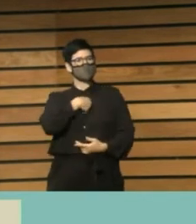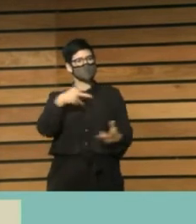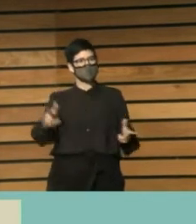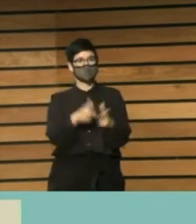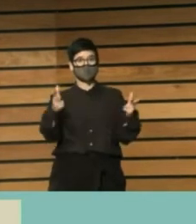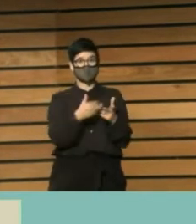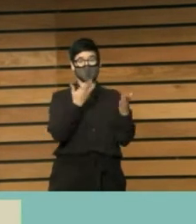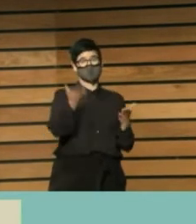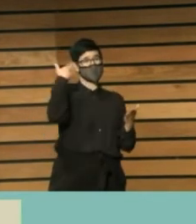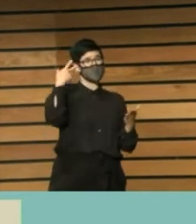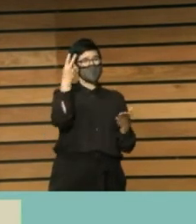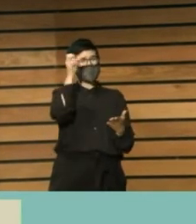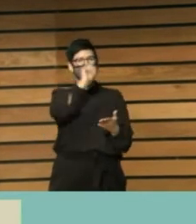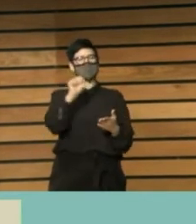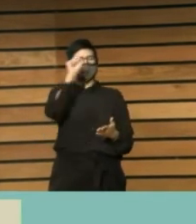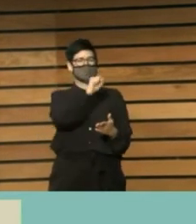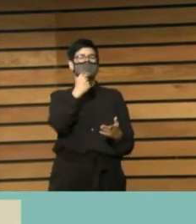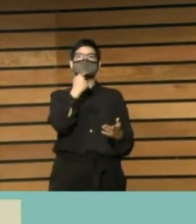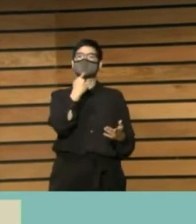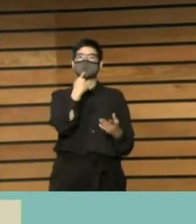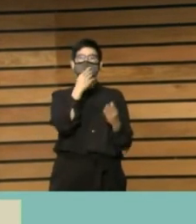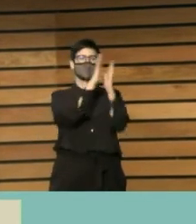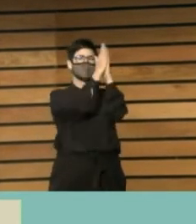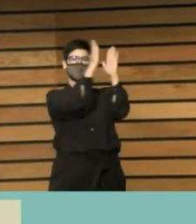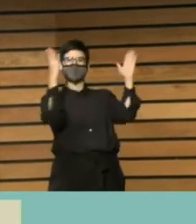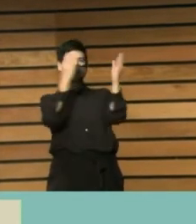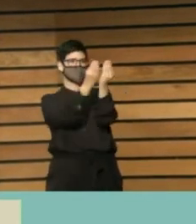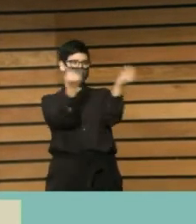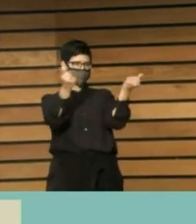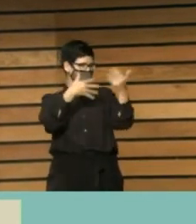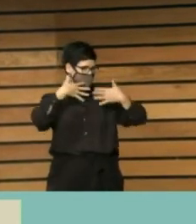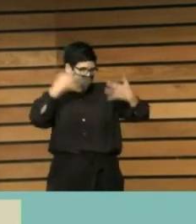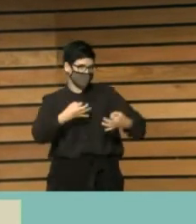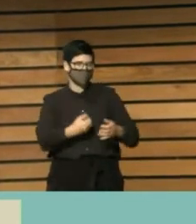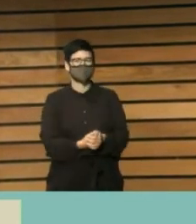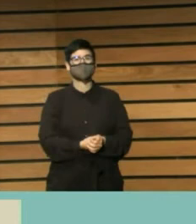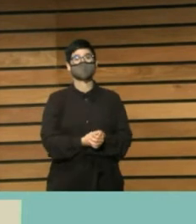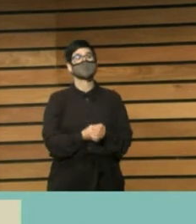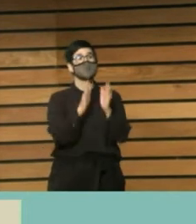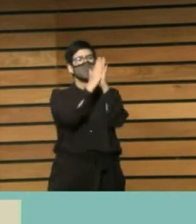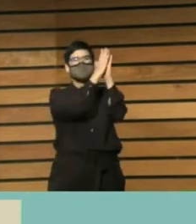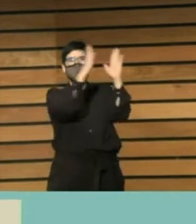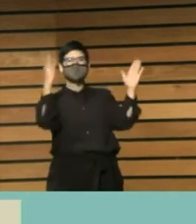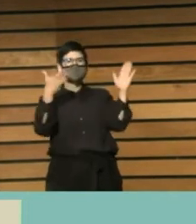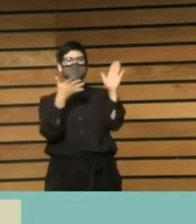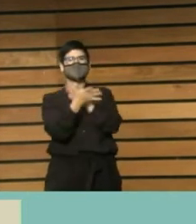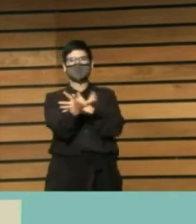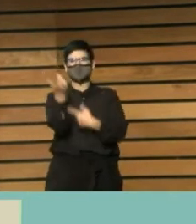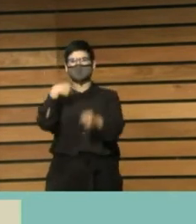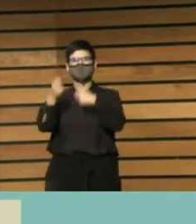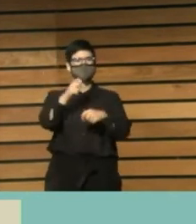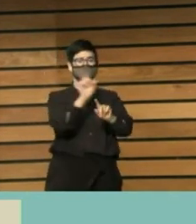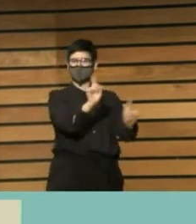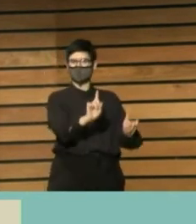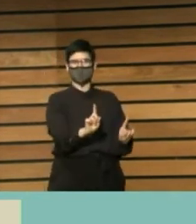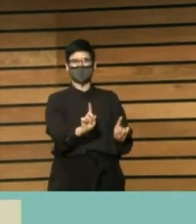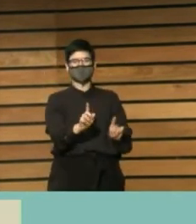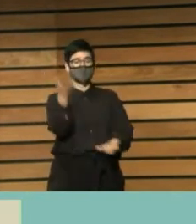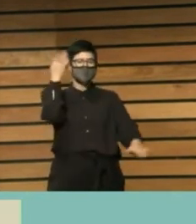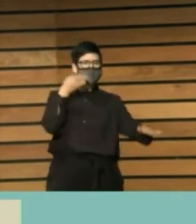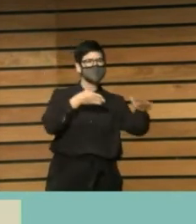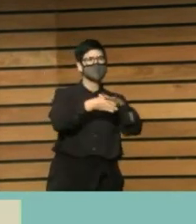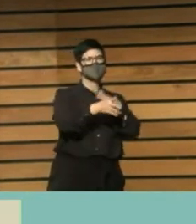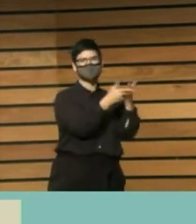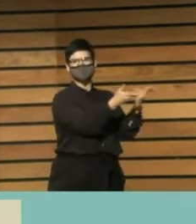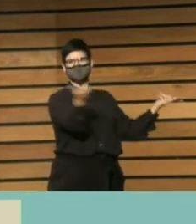Las bibliotecas son espacios no comerciales que invitan a entrar a todas las personas sin distinción. Eso ya lo sabemos y dirás, ¿por